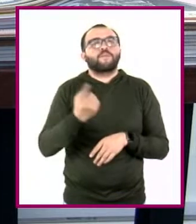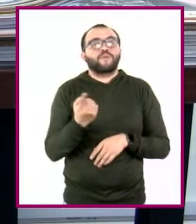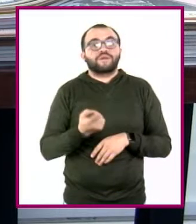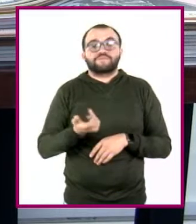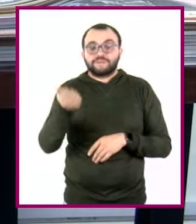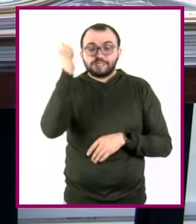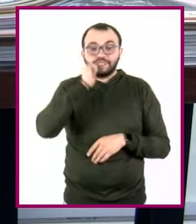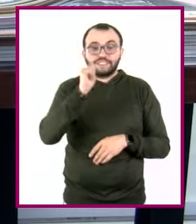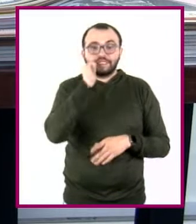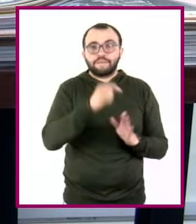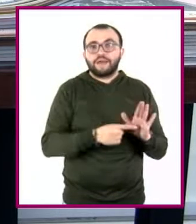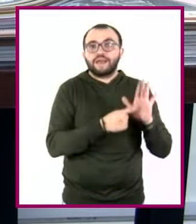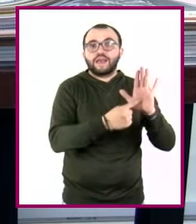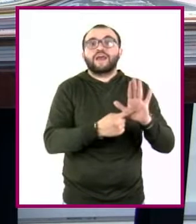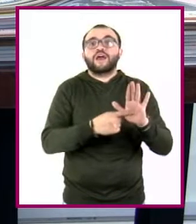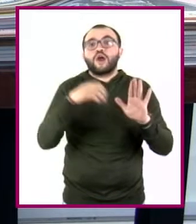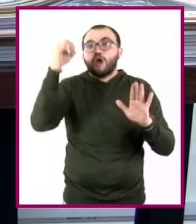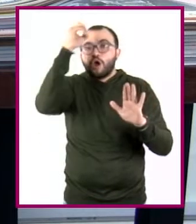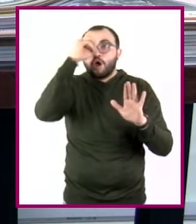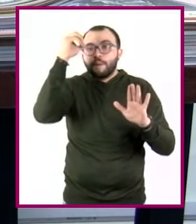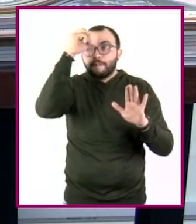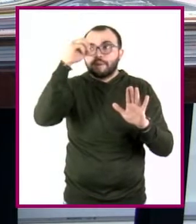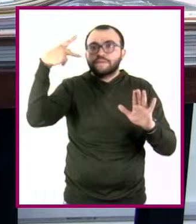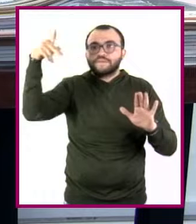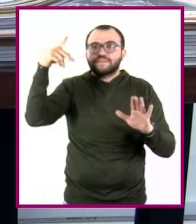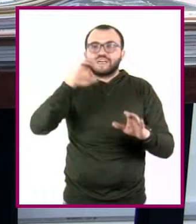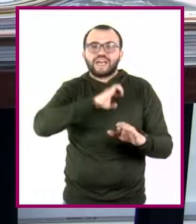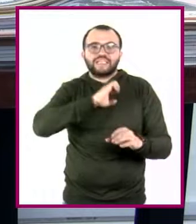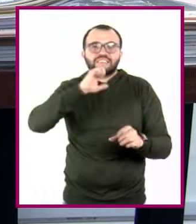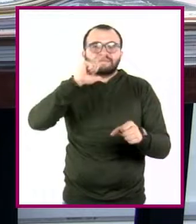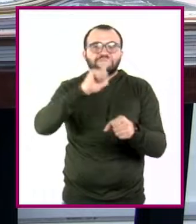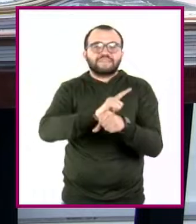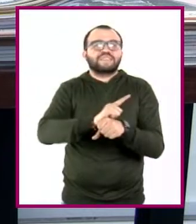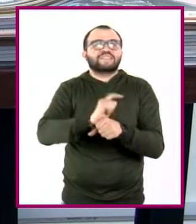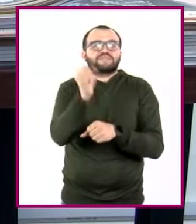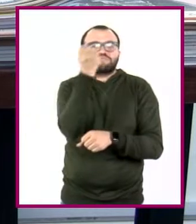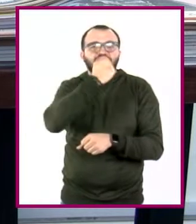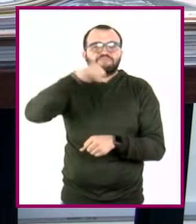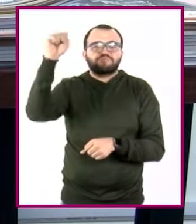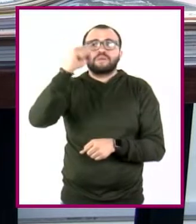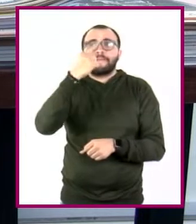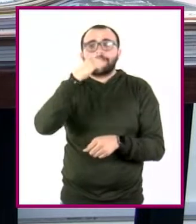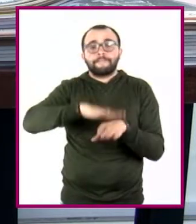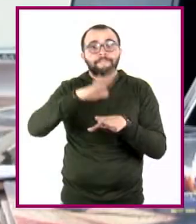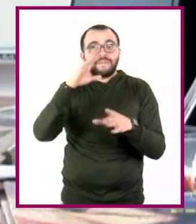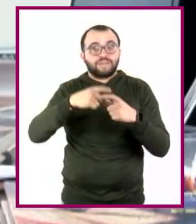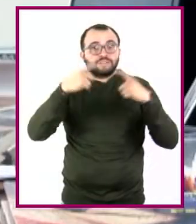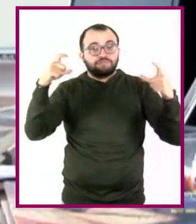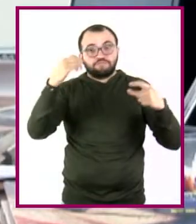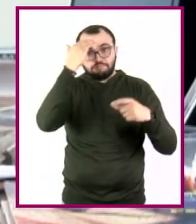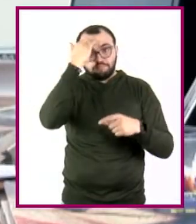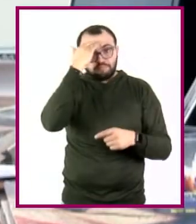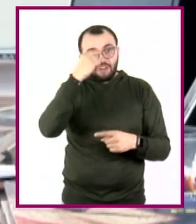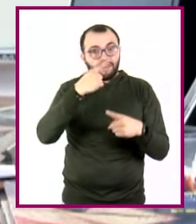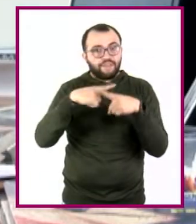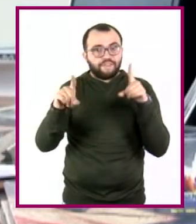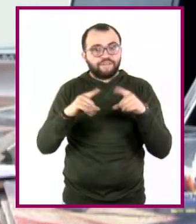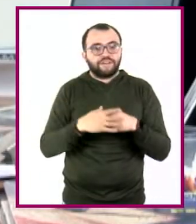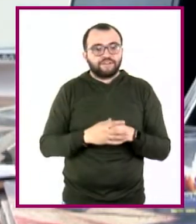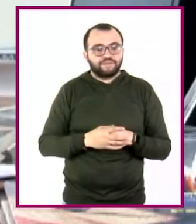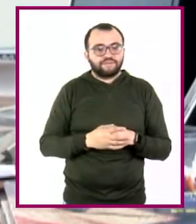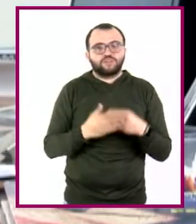siempre presentaremos la opinión de un especialista para que proporcione un panorama más amplio sobre el sistema educativo. Muy bien,